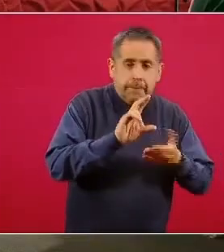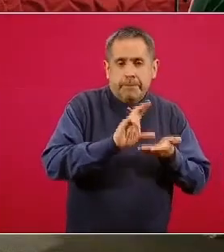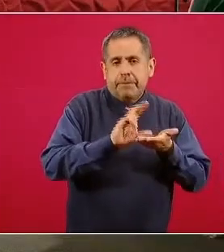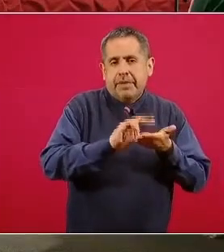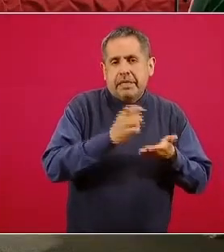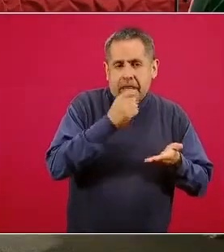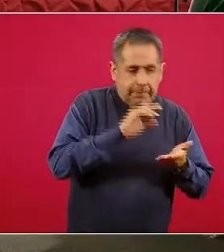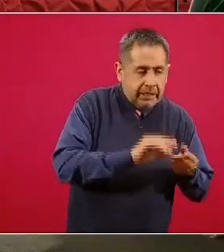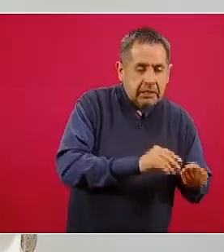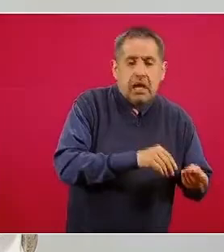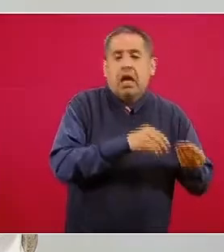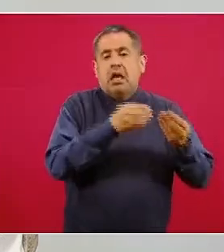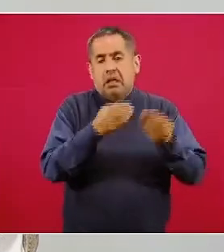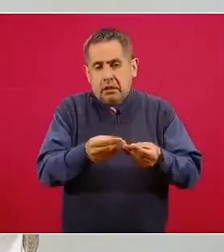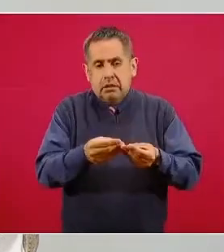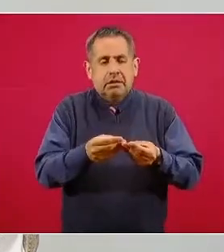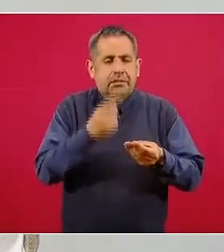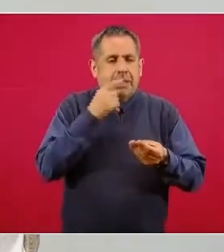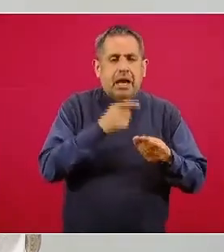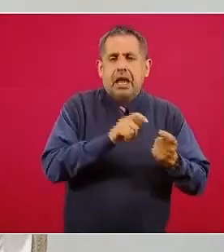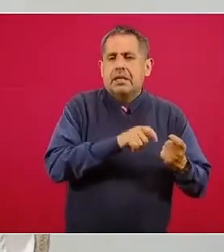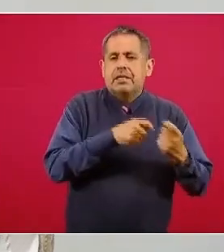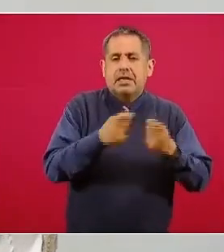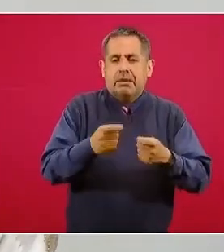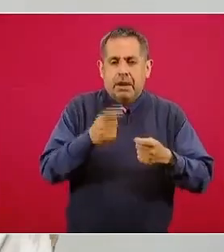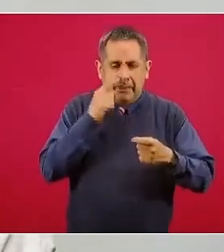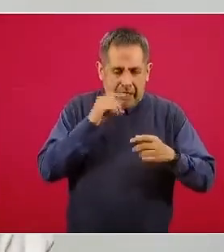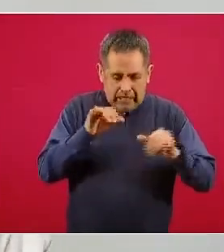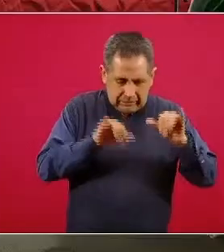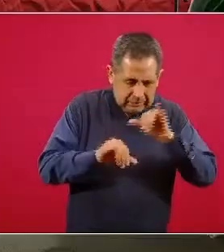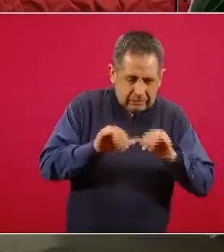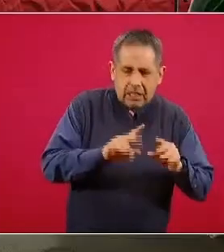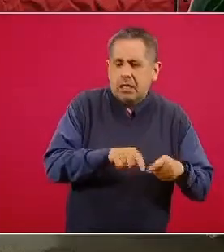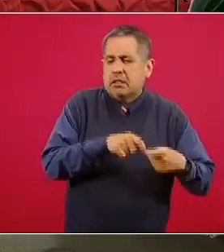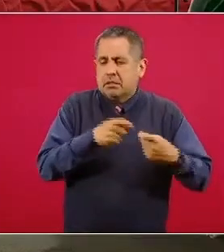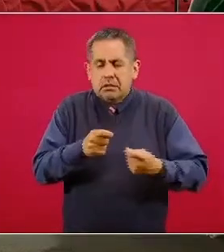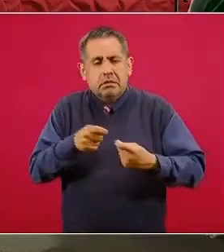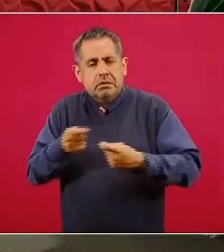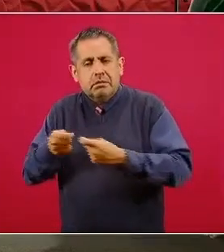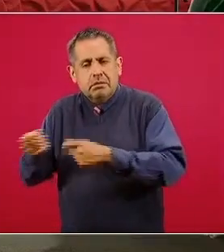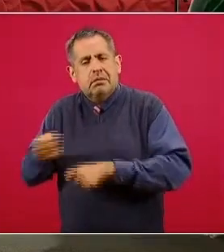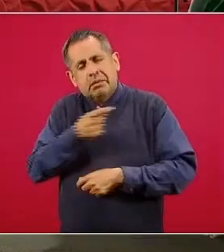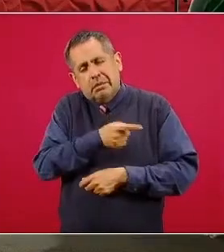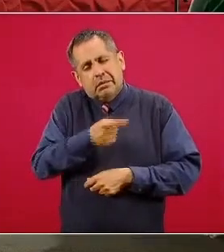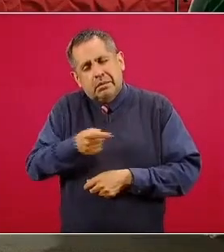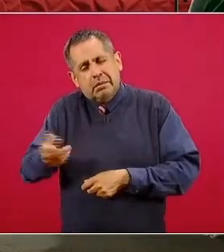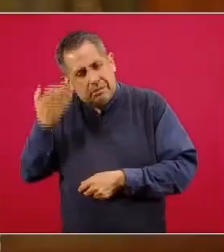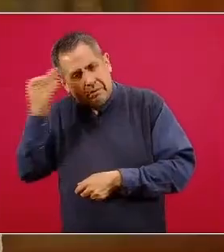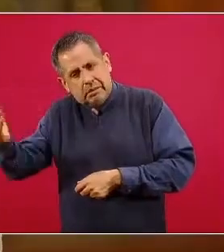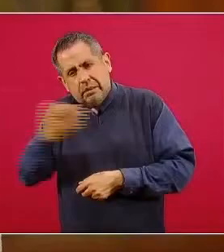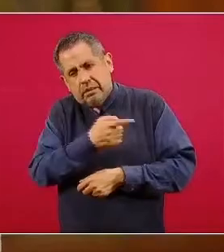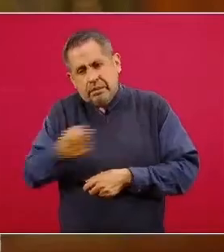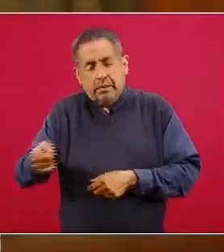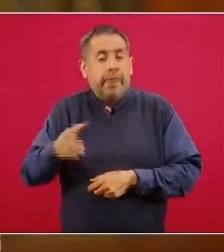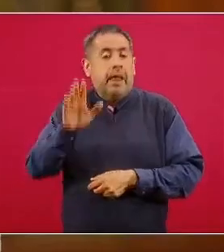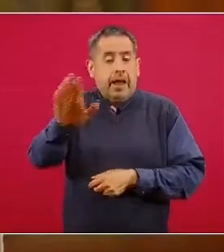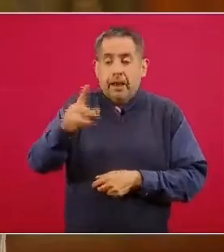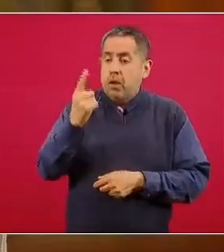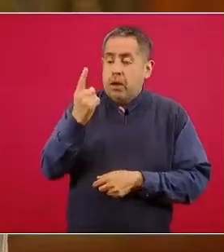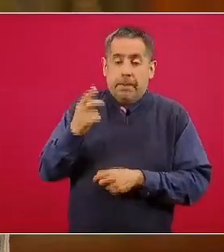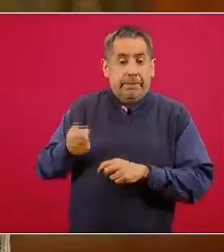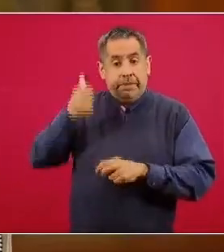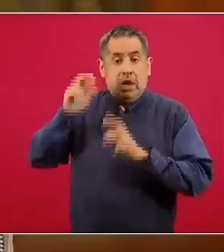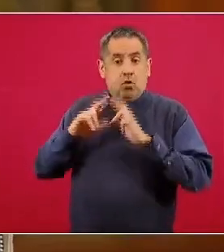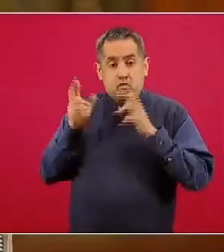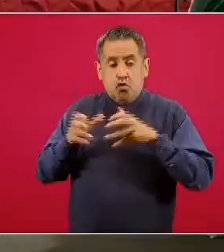distribución, después las centrales de mezclas. Y ahí una de las cosas que en la primera reunión logramos aclarar es